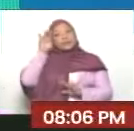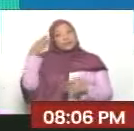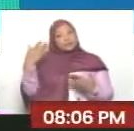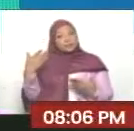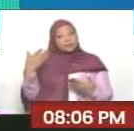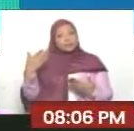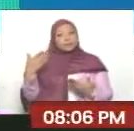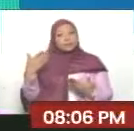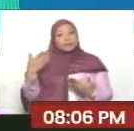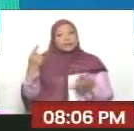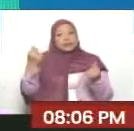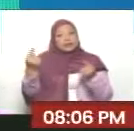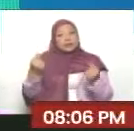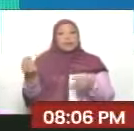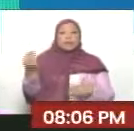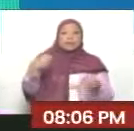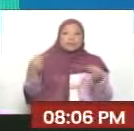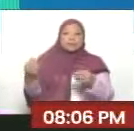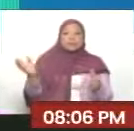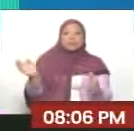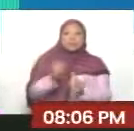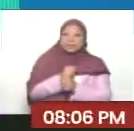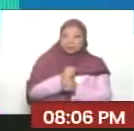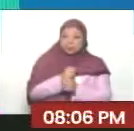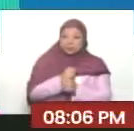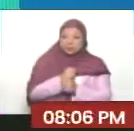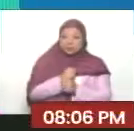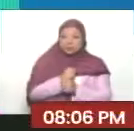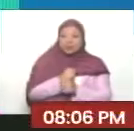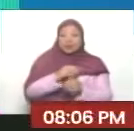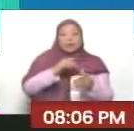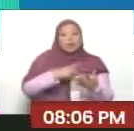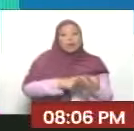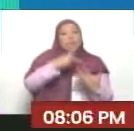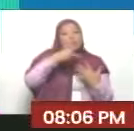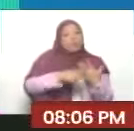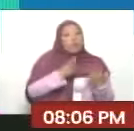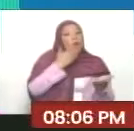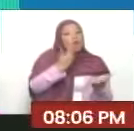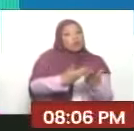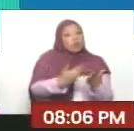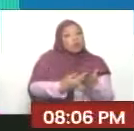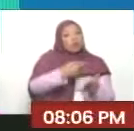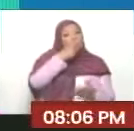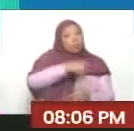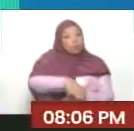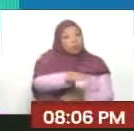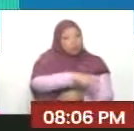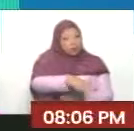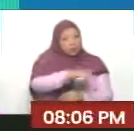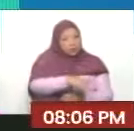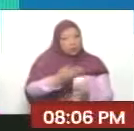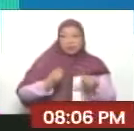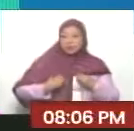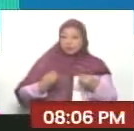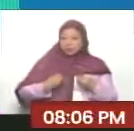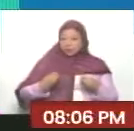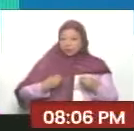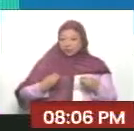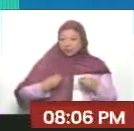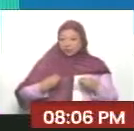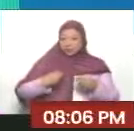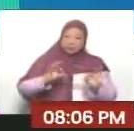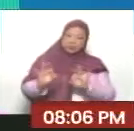Y cada platica extra que consigamos, directo para Proyecto Popular. ¿Qué dice Guy